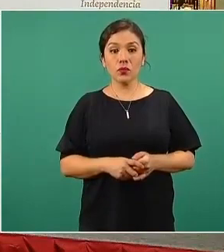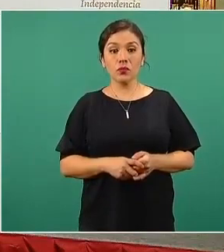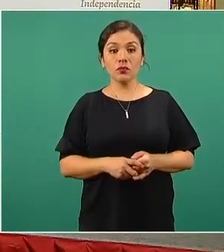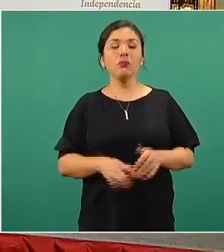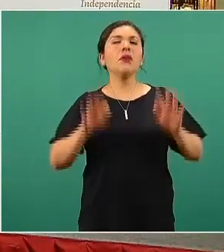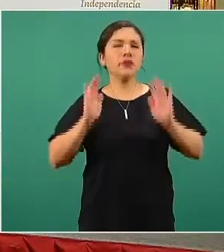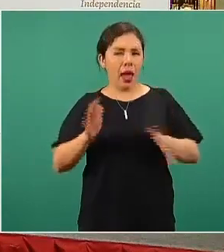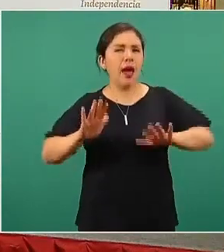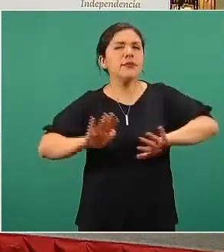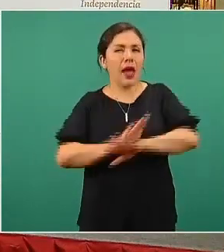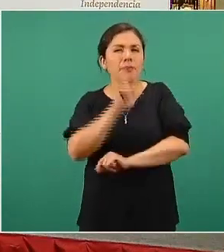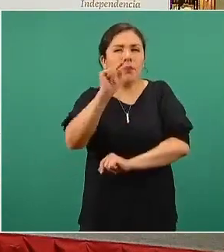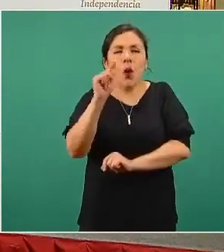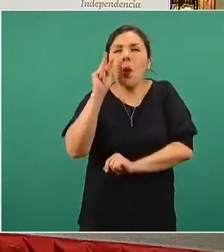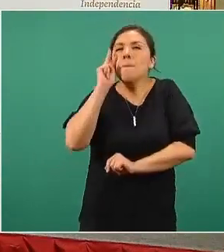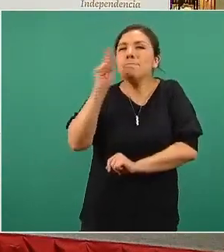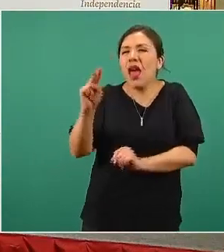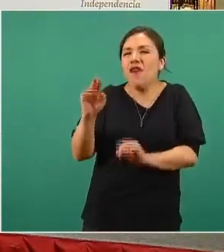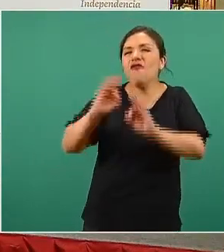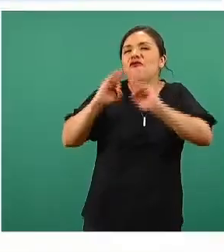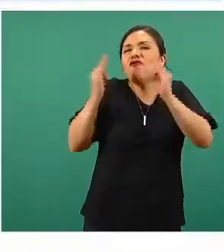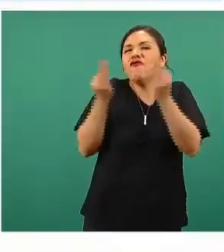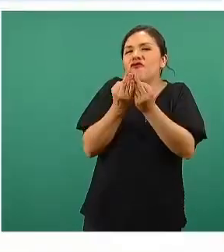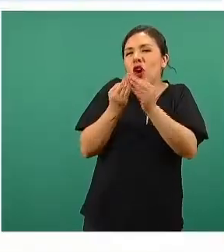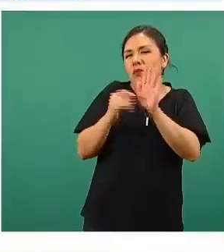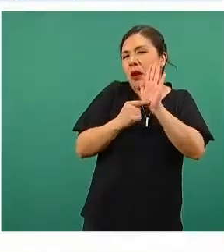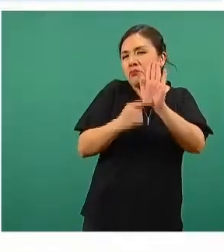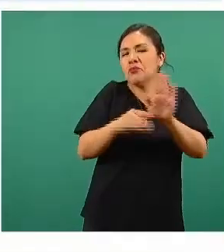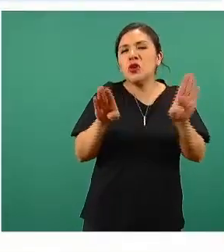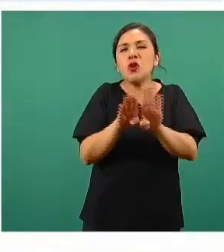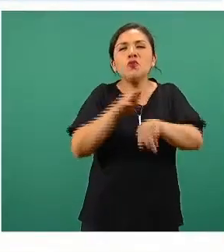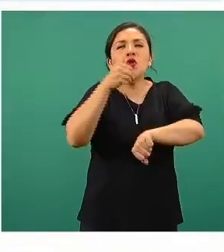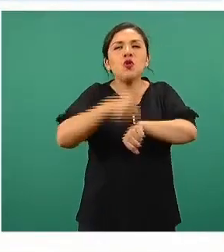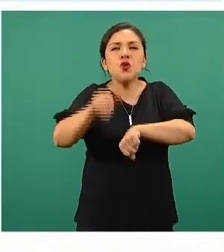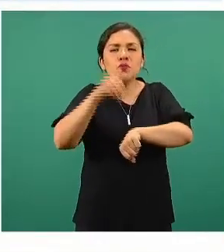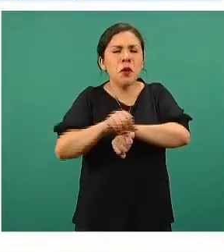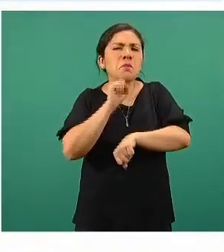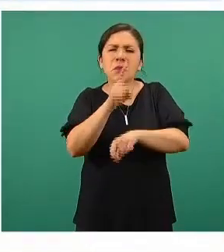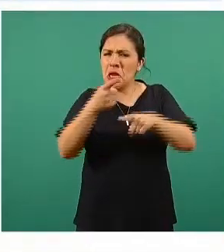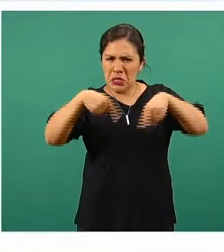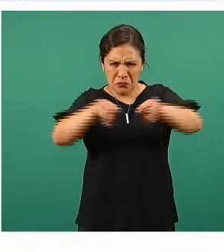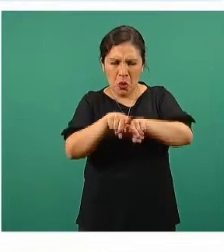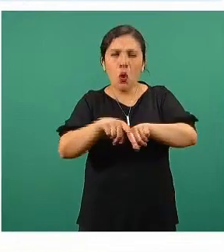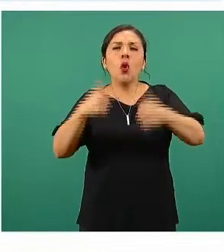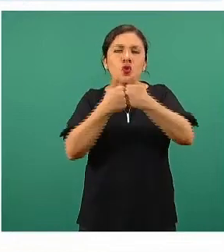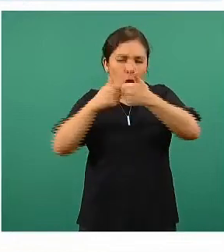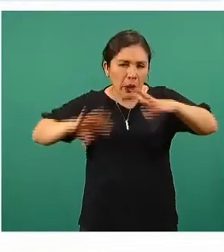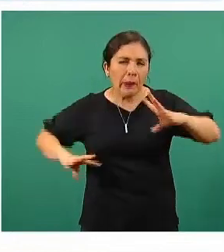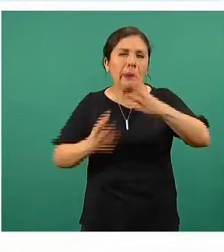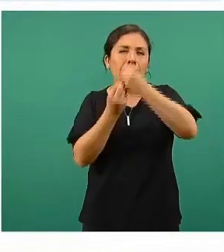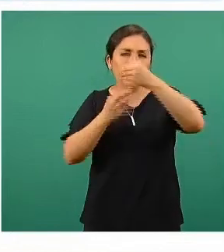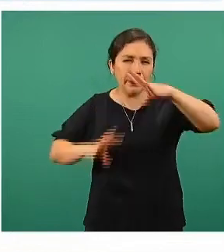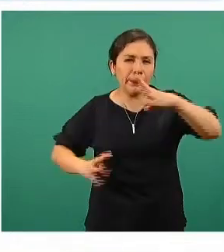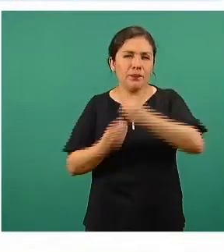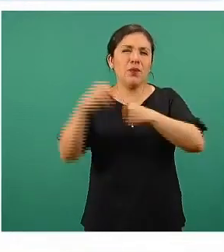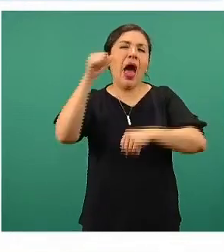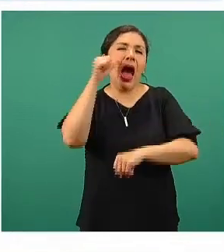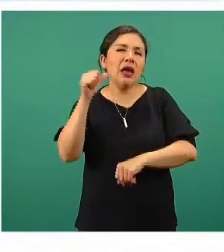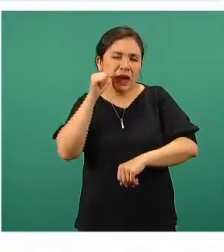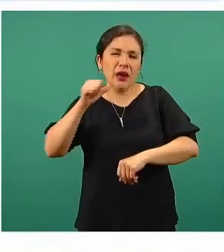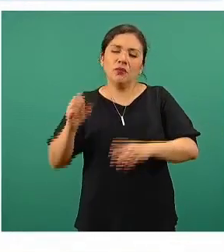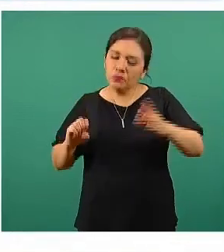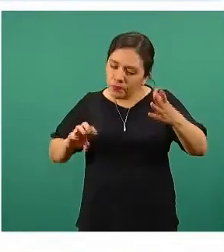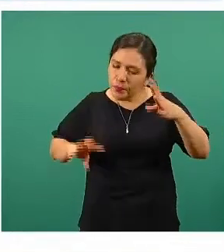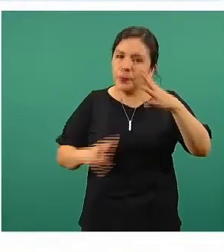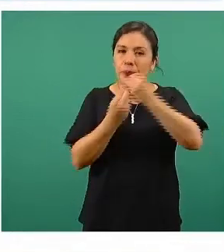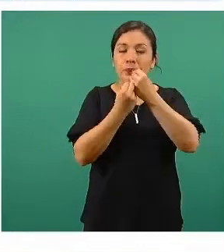Hemos cambiado un poco la visualización de los números son los mismos más lo acumulado a lo largo del día de